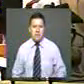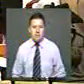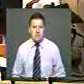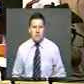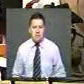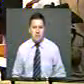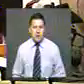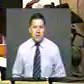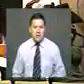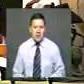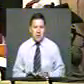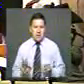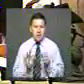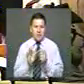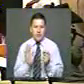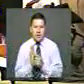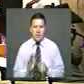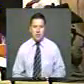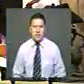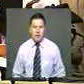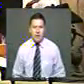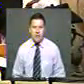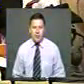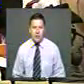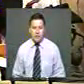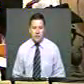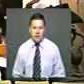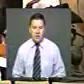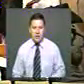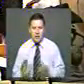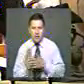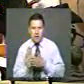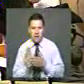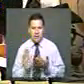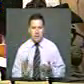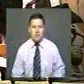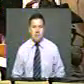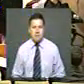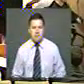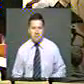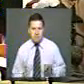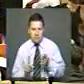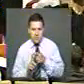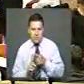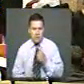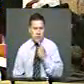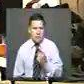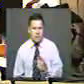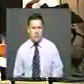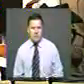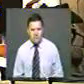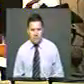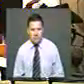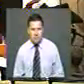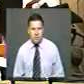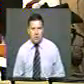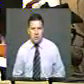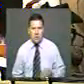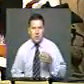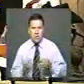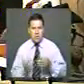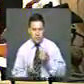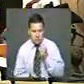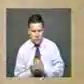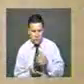Paso a contestar los interrogantes planteados por la Corte Constitucional. Primero, ¿considera usted que una autoridad judicial o